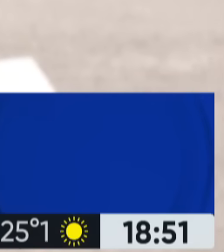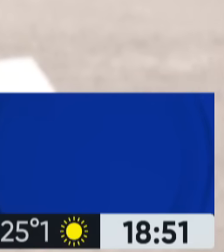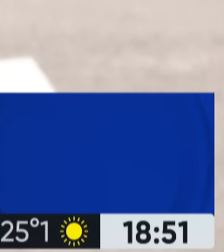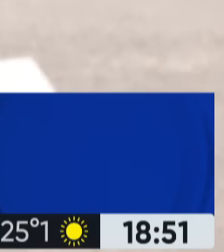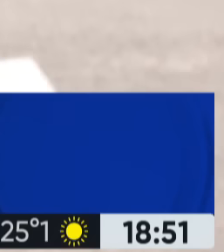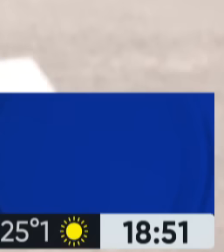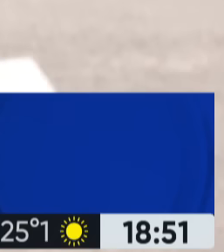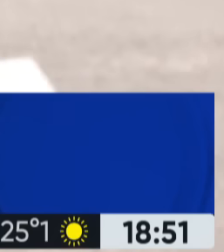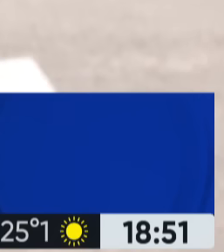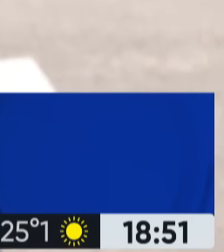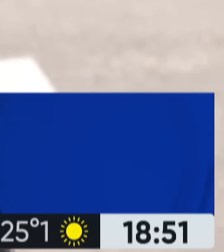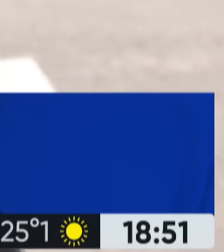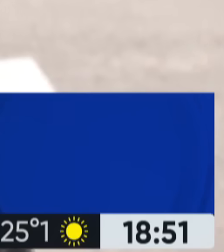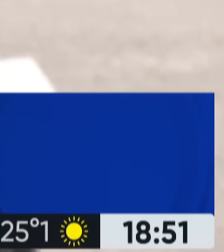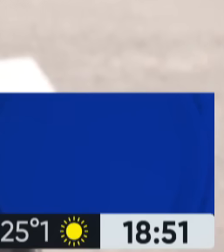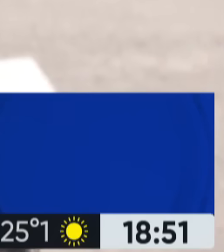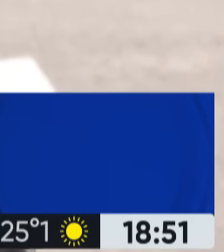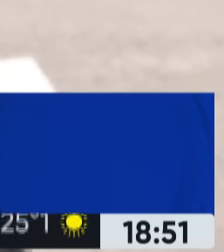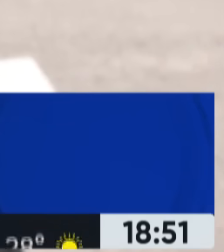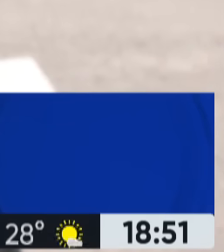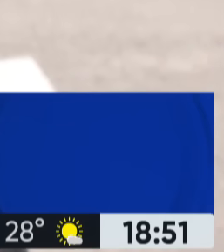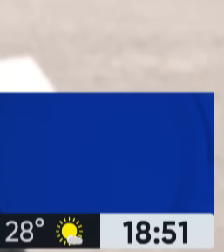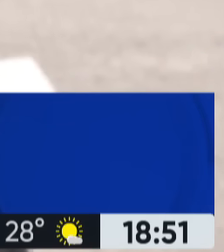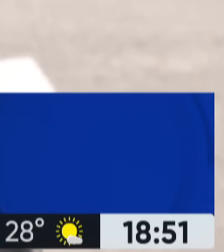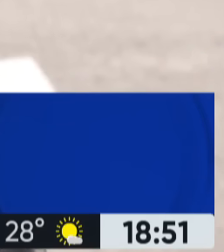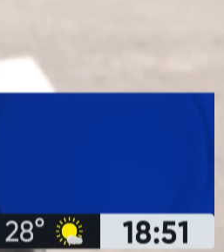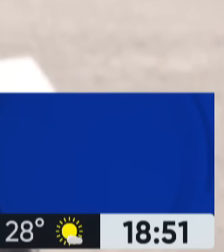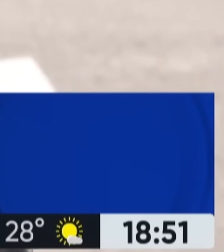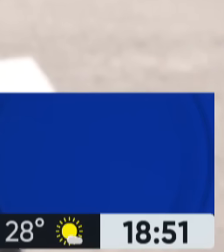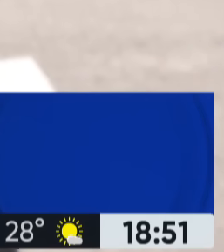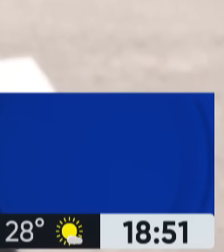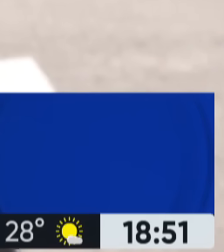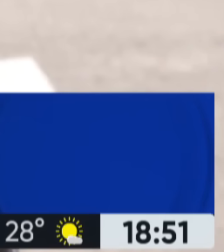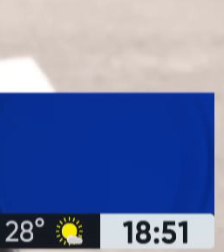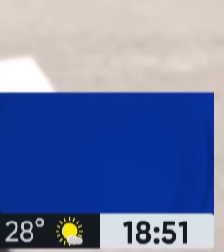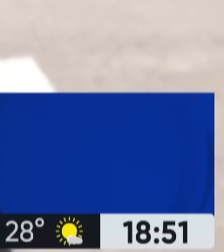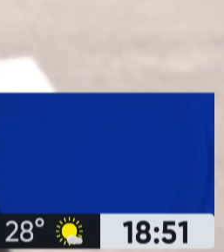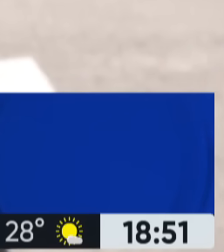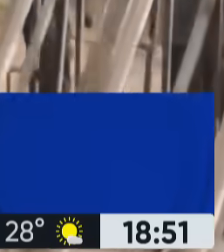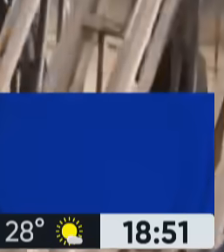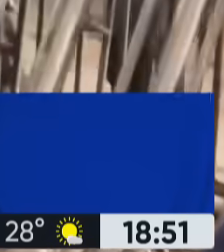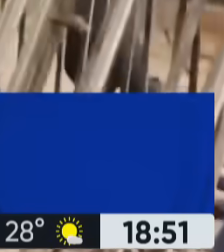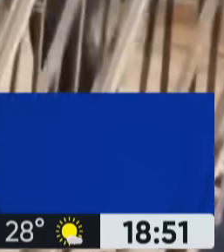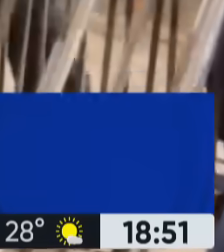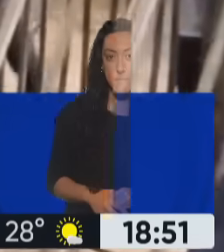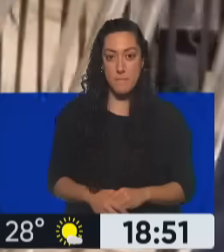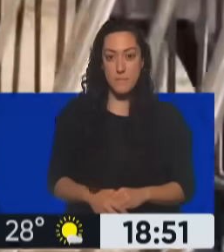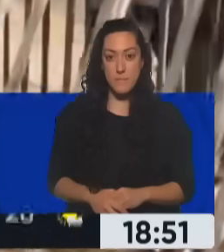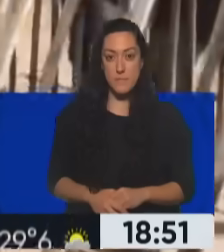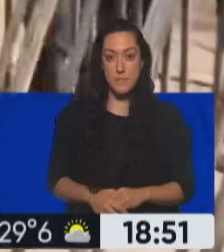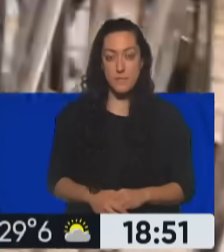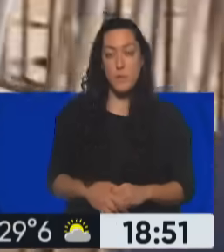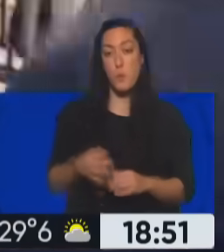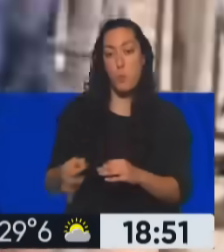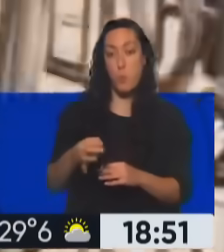el personaje principal llamado Luffy se encarga de ir de pueblo en pueblo, de reino en reino, a ayudar a los amigos, a liberar a los pueblos